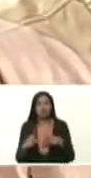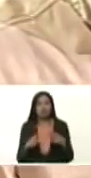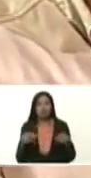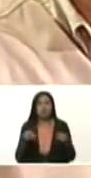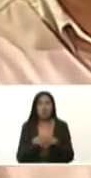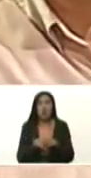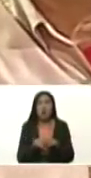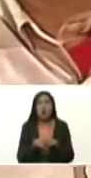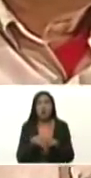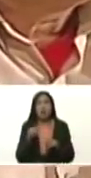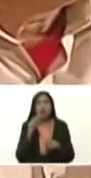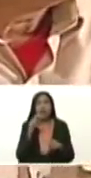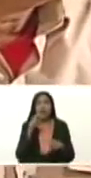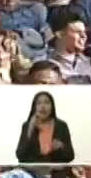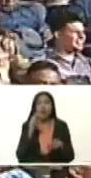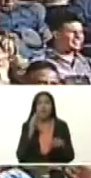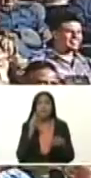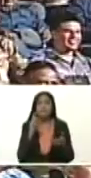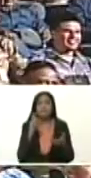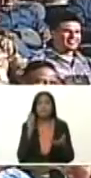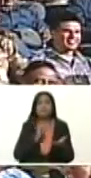Ferrominera,